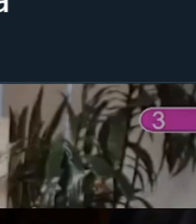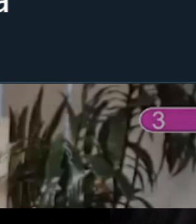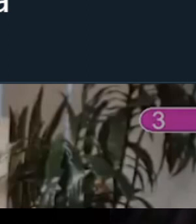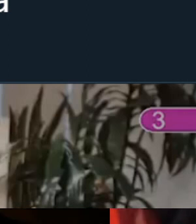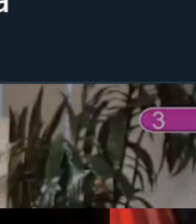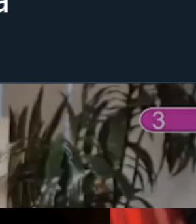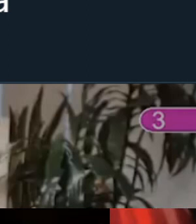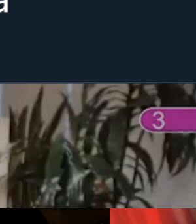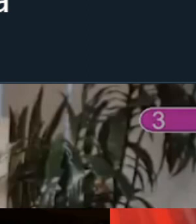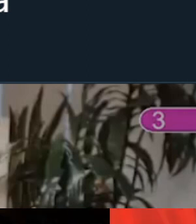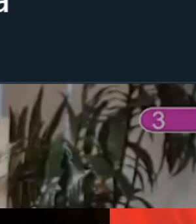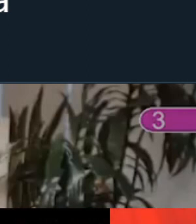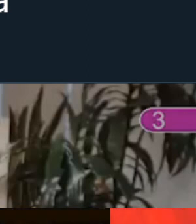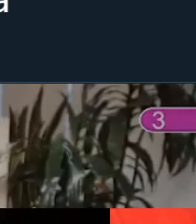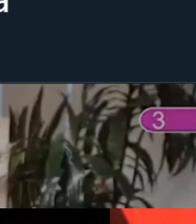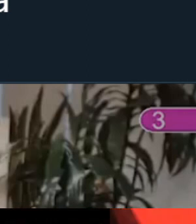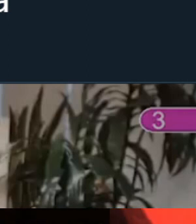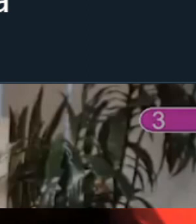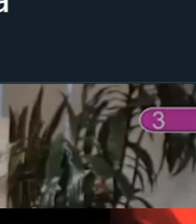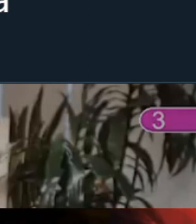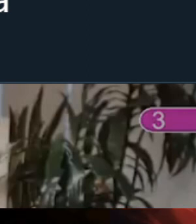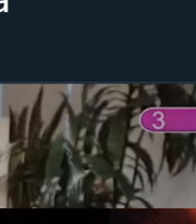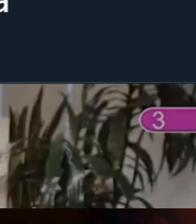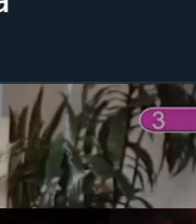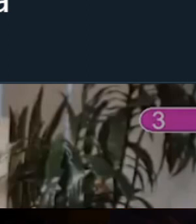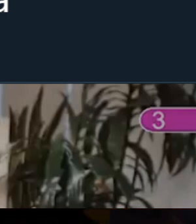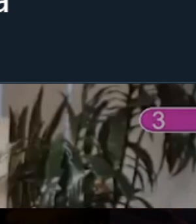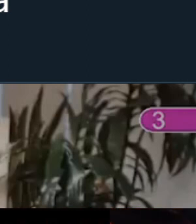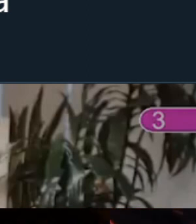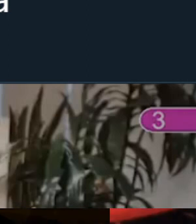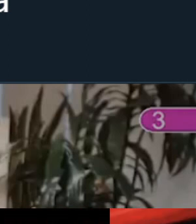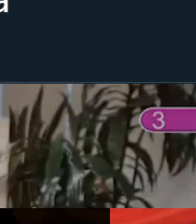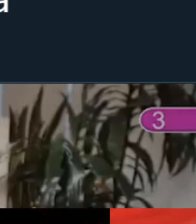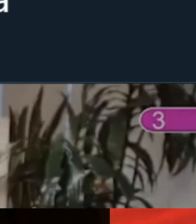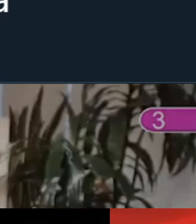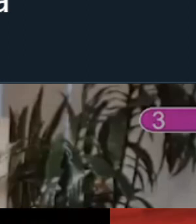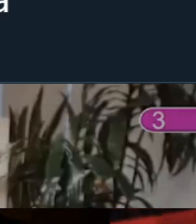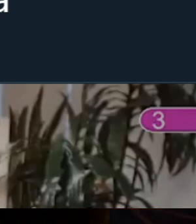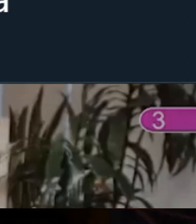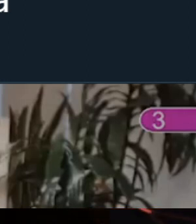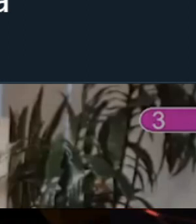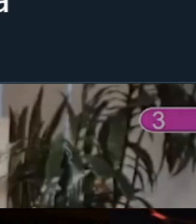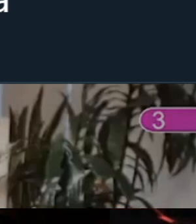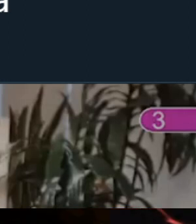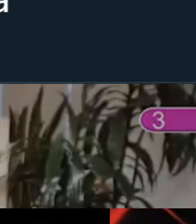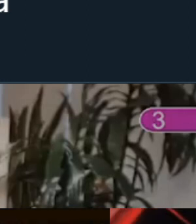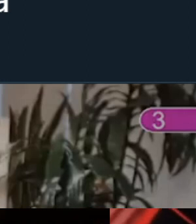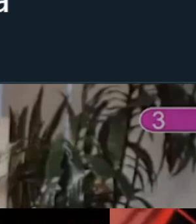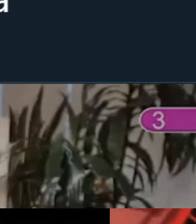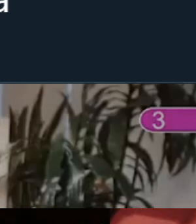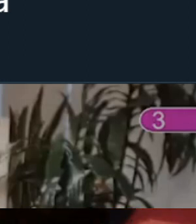por México en contra del presidente López Obrador. Vamos a ver qué pasa, amigos y amigas. Me despido de esta